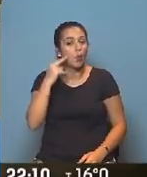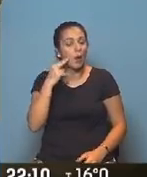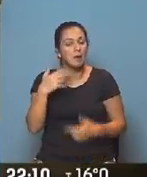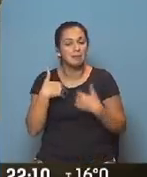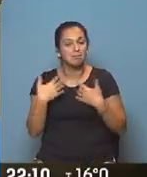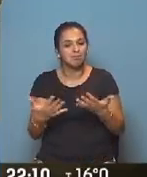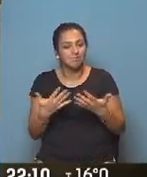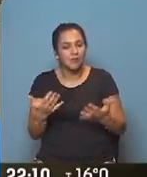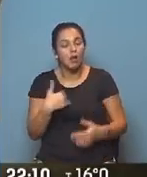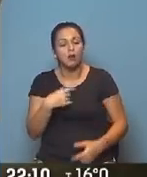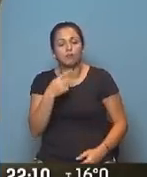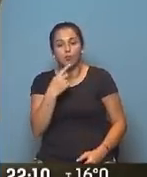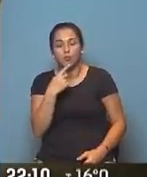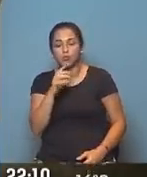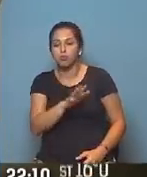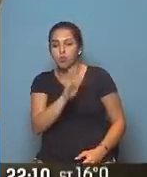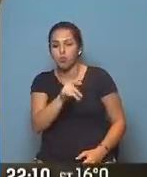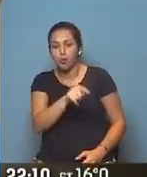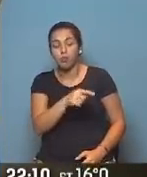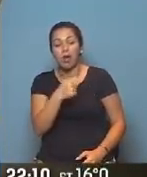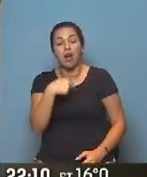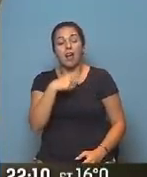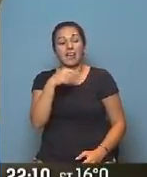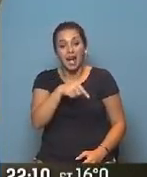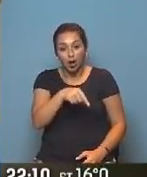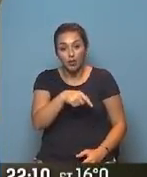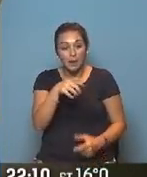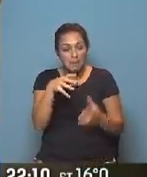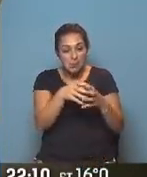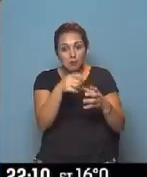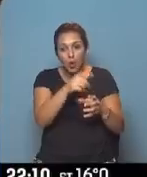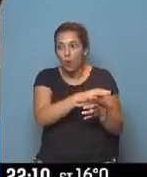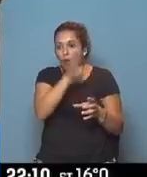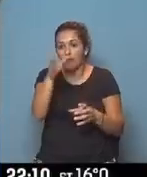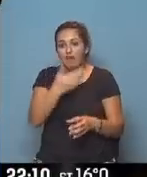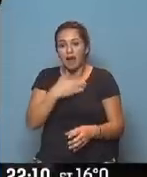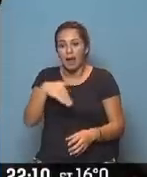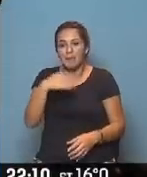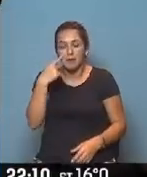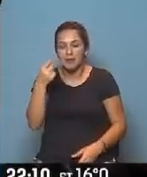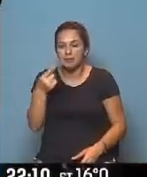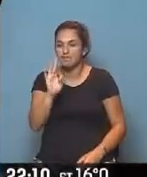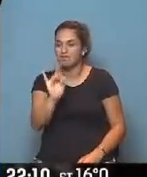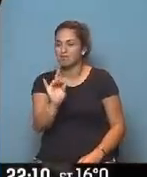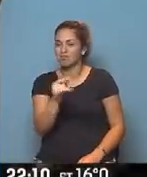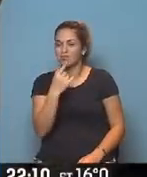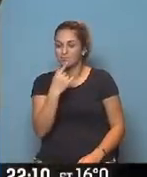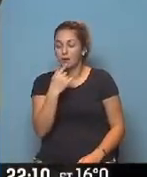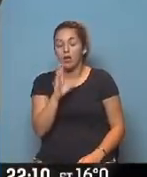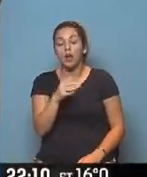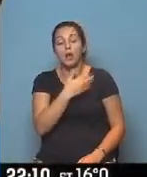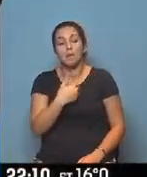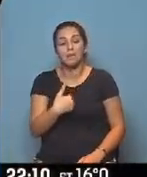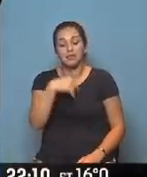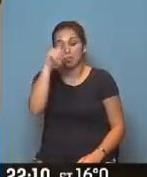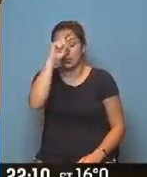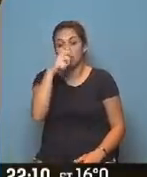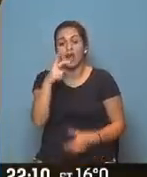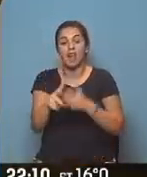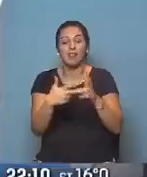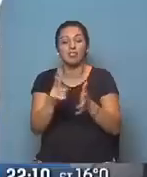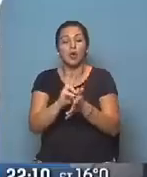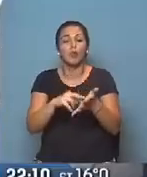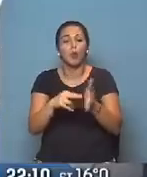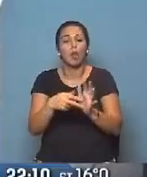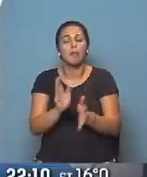es dudoso que Erdogan recurra ahora al organismo. El presidente turco prefiere presentar la crisis como una vasta